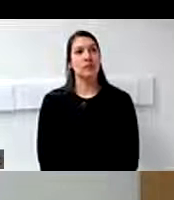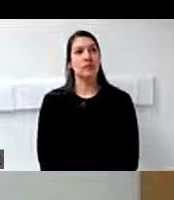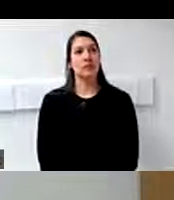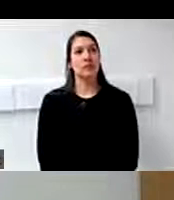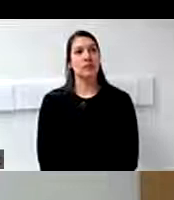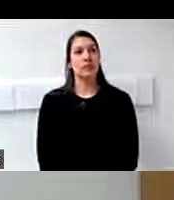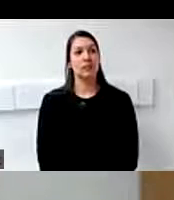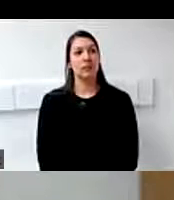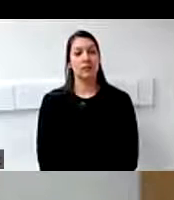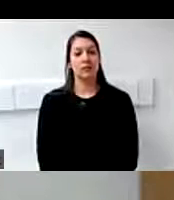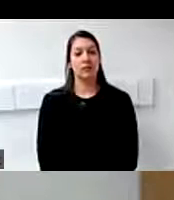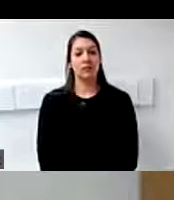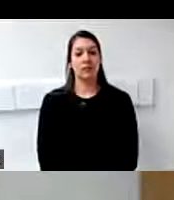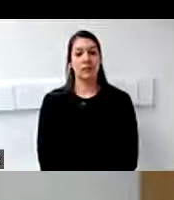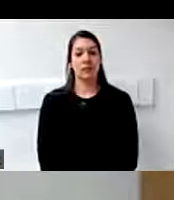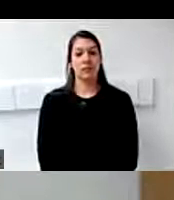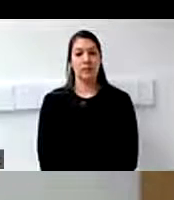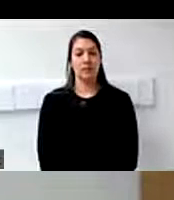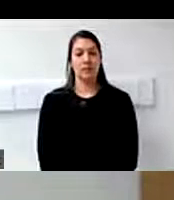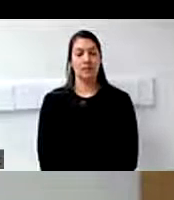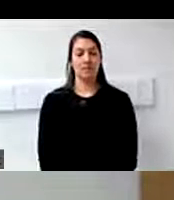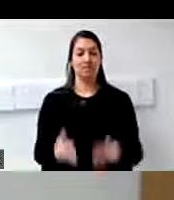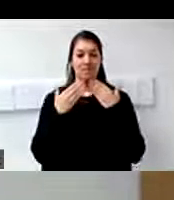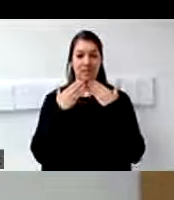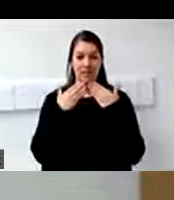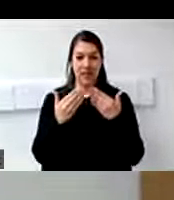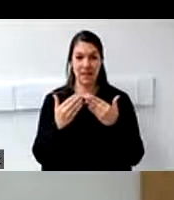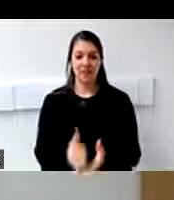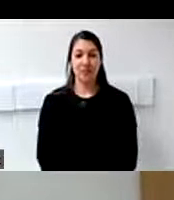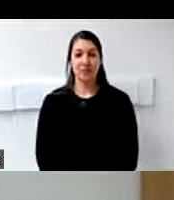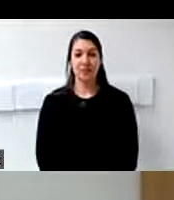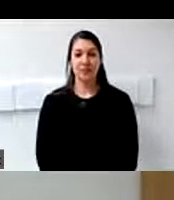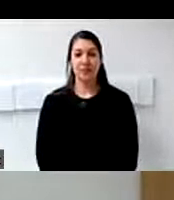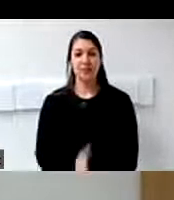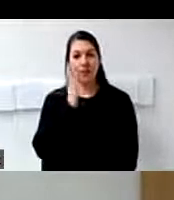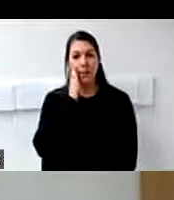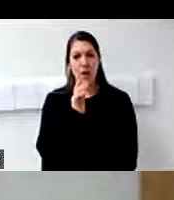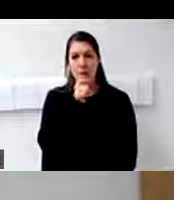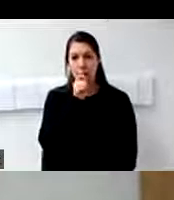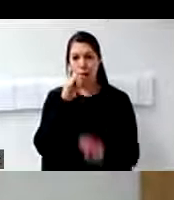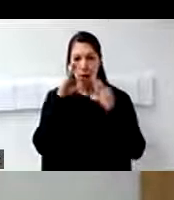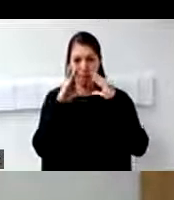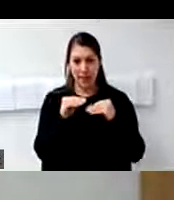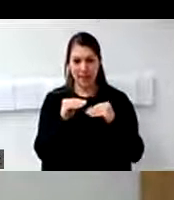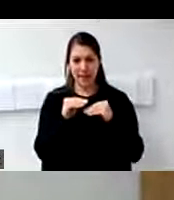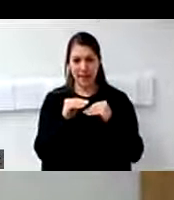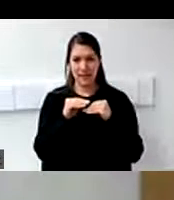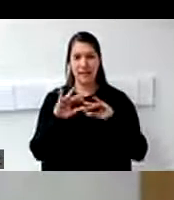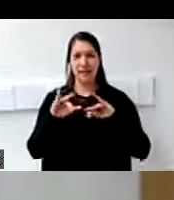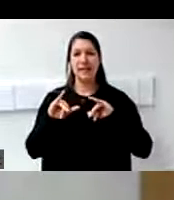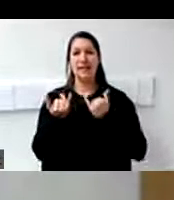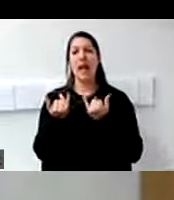Muchas gracias por la capacidad. Gracias. Muteen un poco los micrófonos, así escuchamos a la doctora